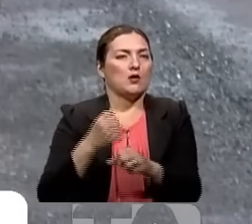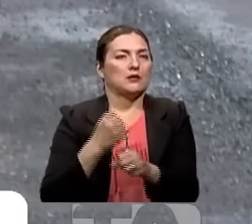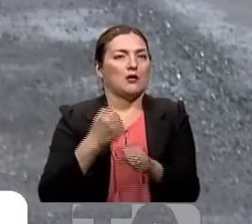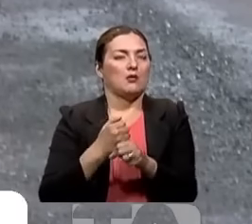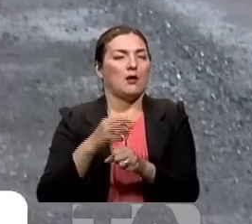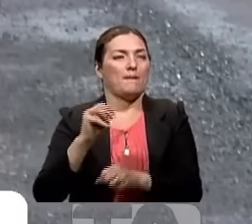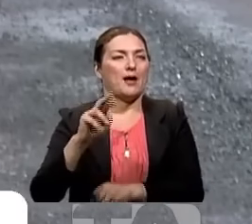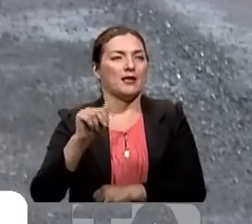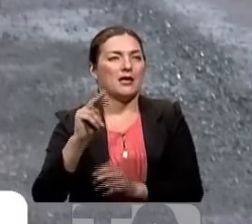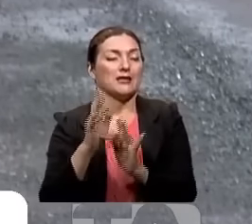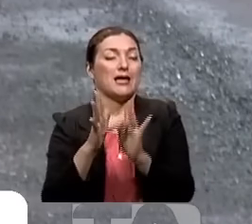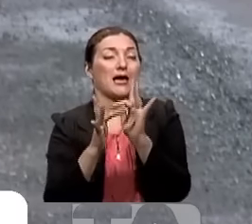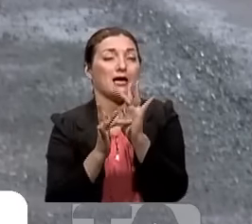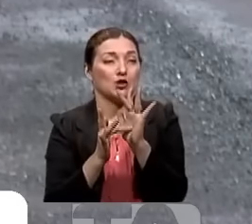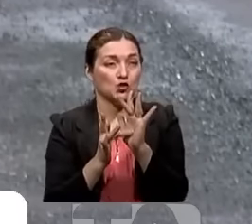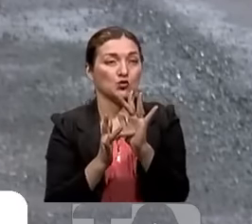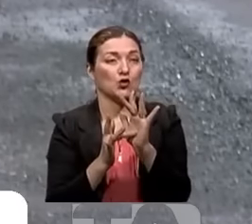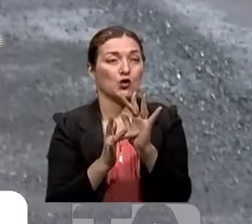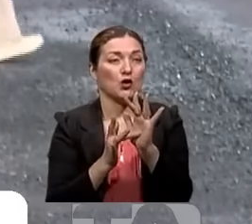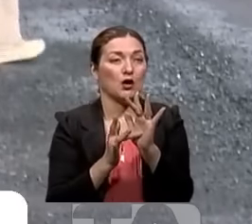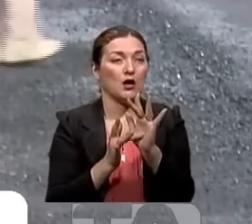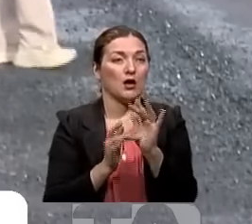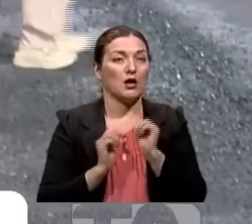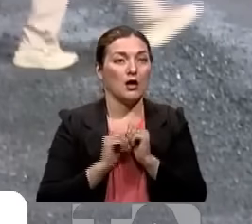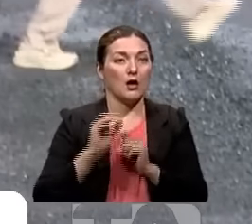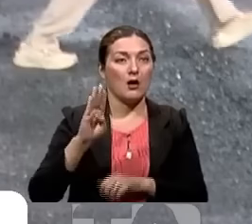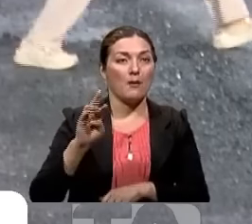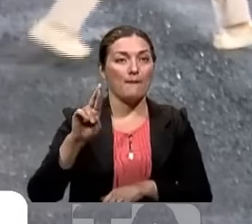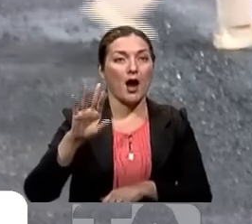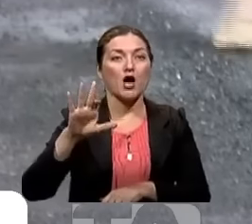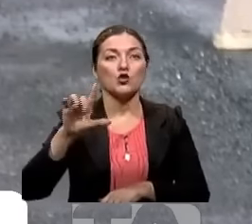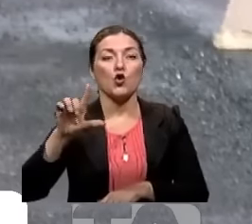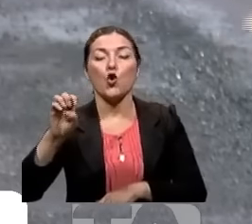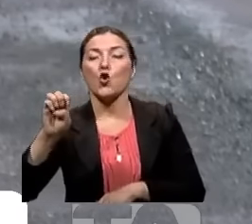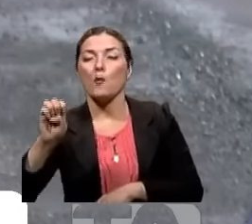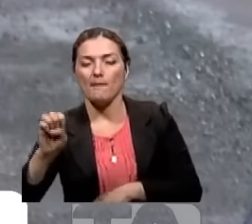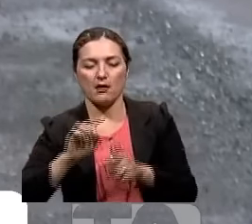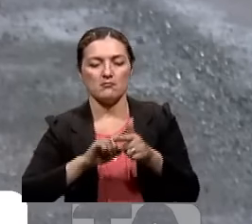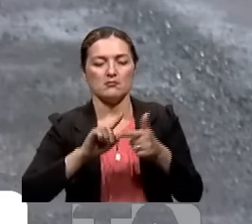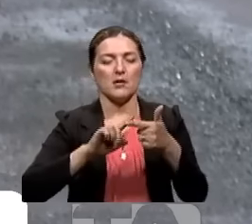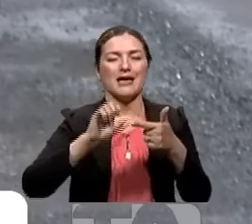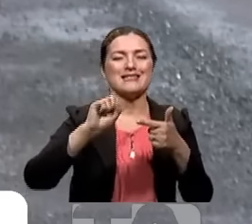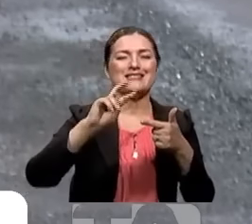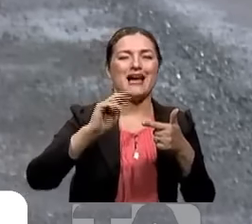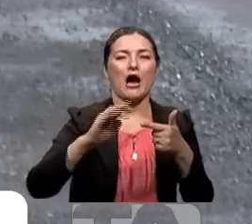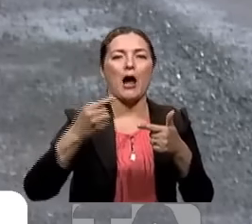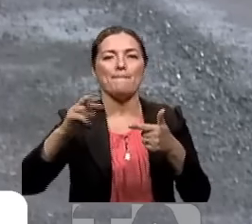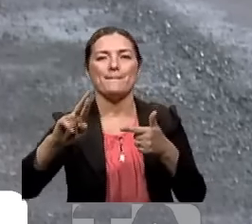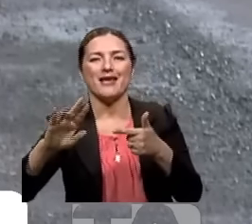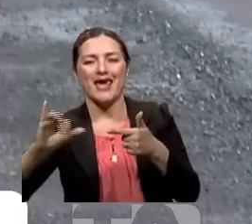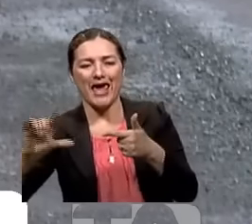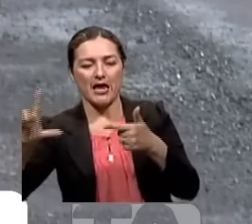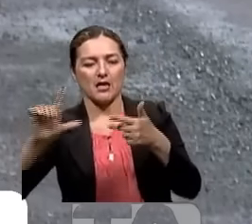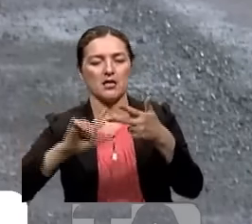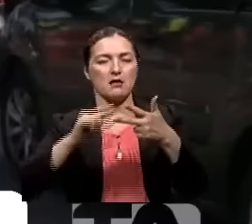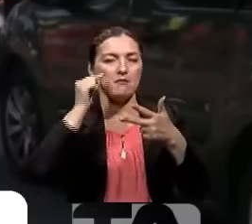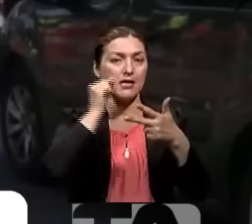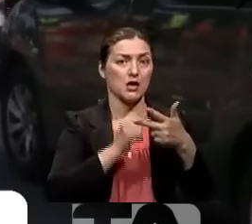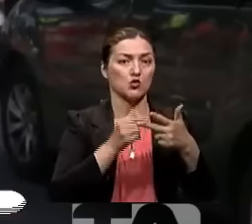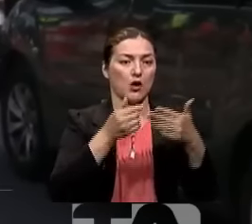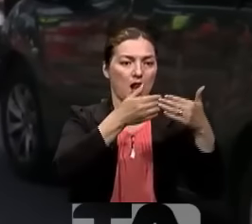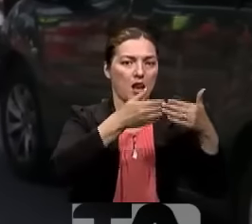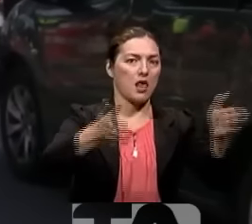Mariana de Jesús, la calle Bartolomé de las Casas, la calle San Gabriel y la avenida Mariscal Sucre para quienes circulen por esta salida.